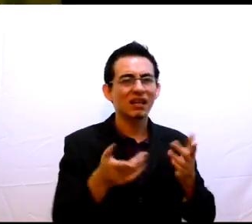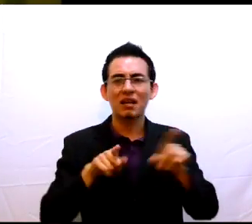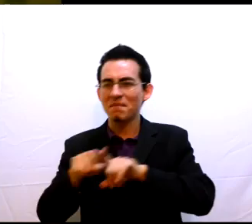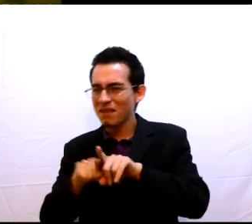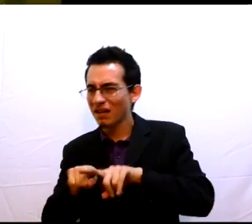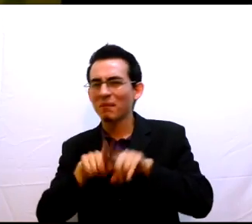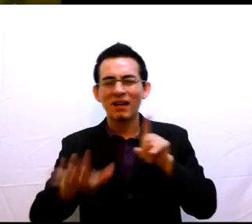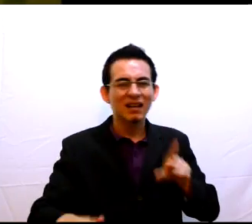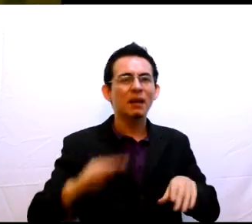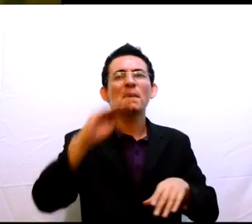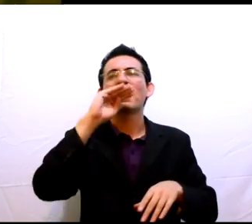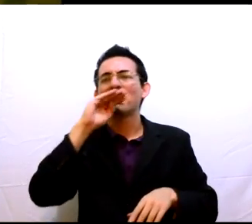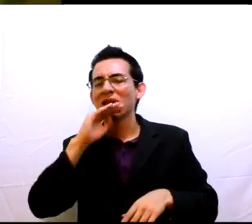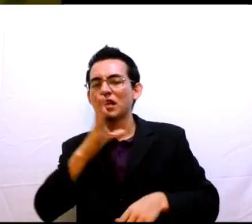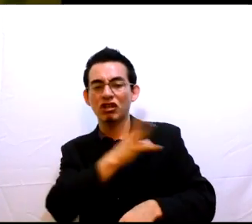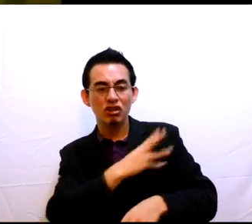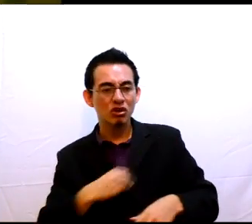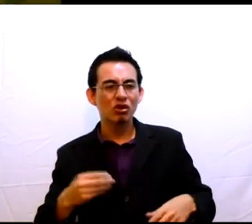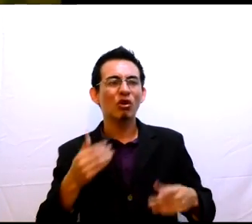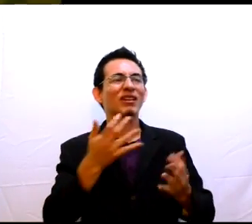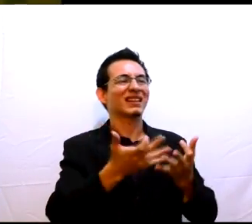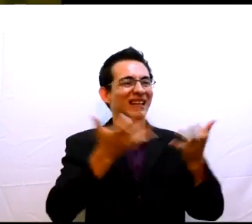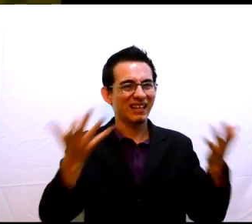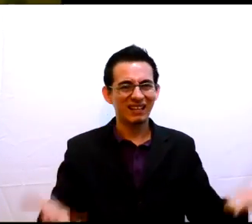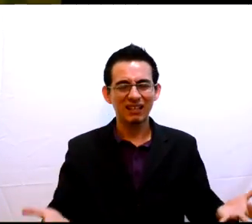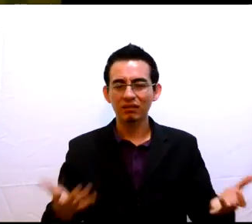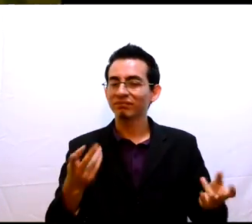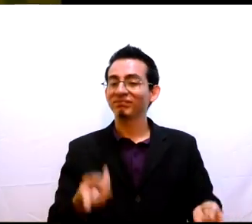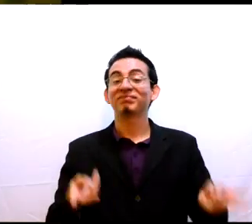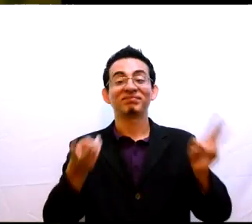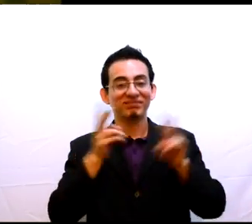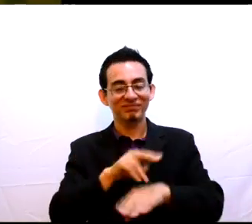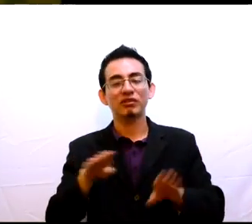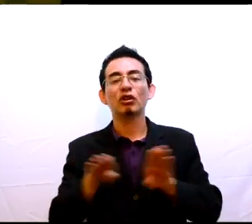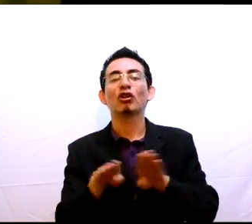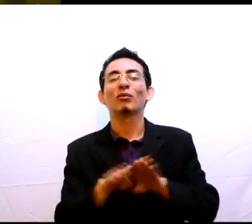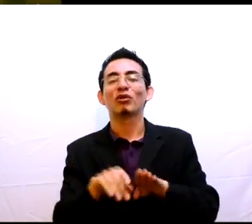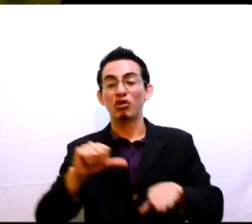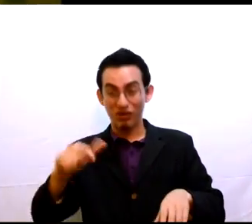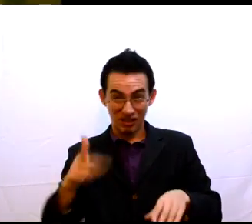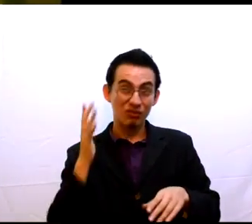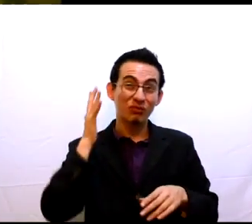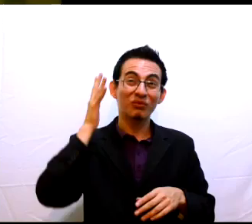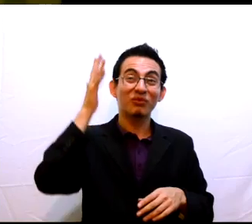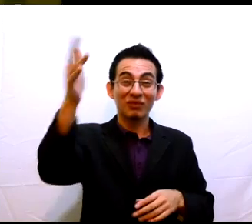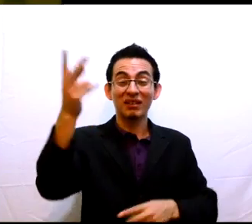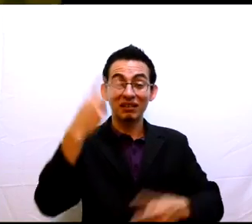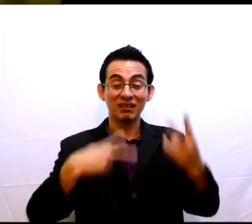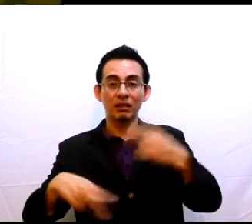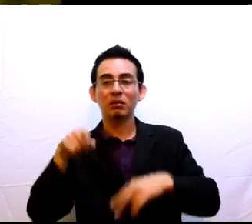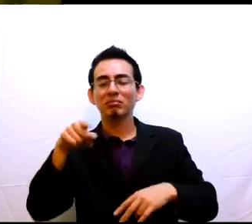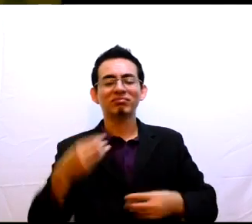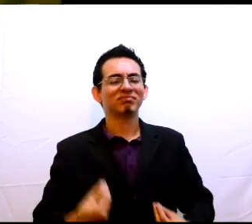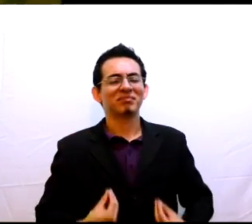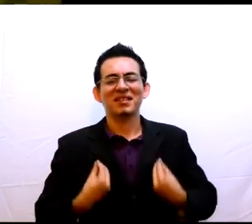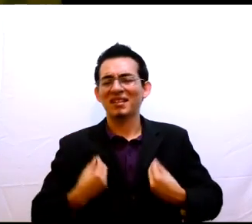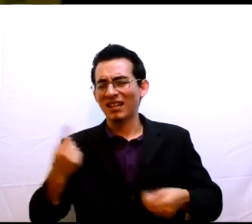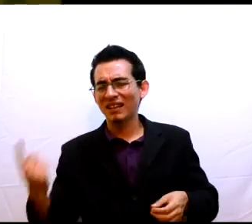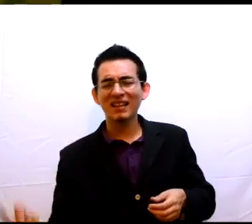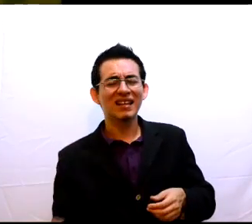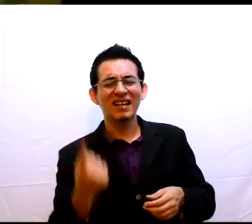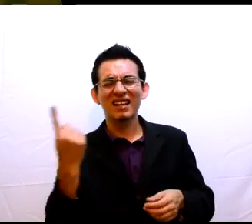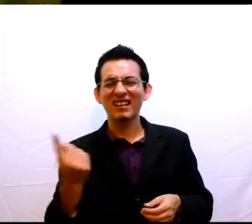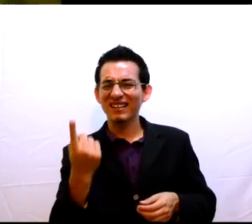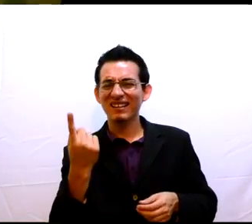hermanas madres hijos y tierras con persecuciones y en el siglo venidero la vida eterna que estoy diciendo jesús